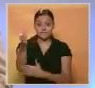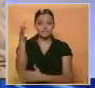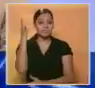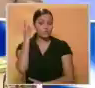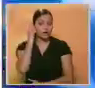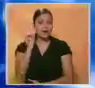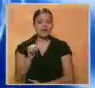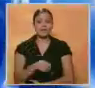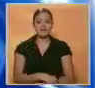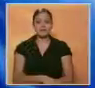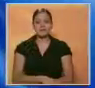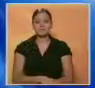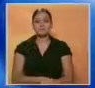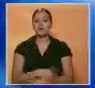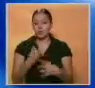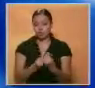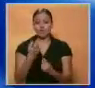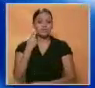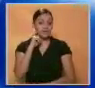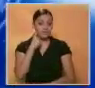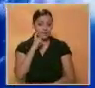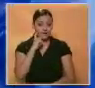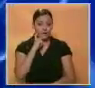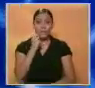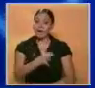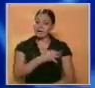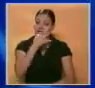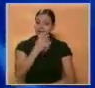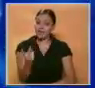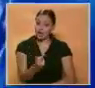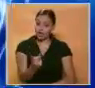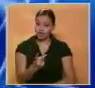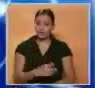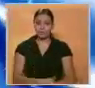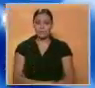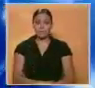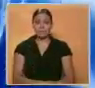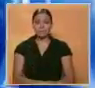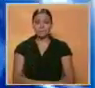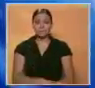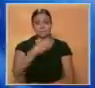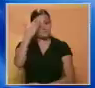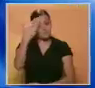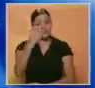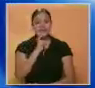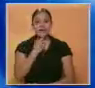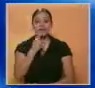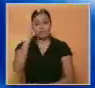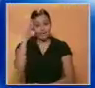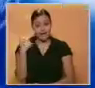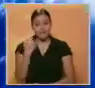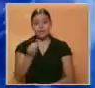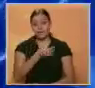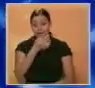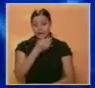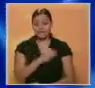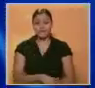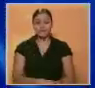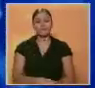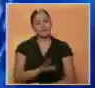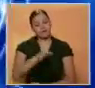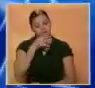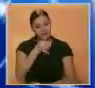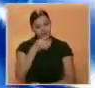directo Waleska Mansi y Santiago Gutiérrez. Buenas tardes ambos. Hola Eduardo, Ana, bueno, buenas tardes. Buenas